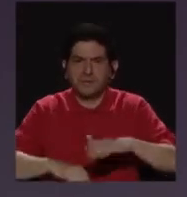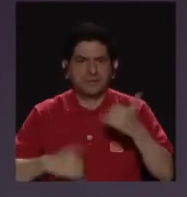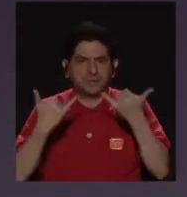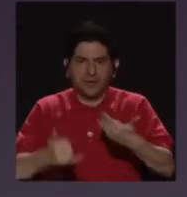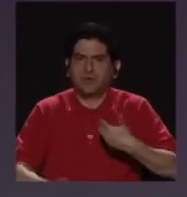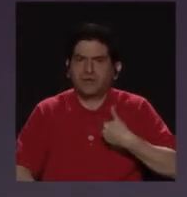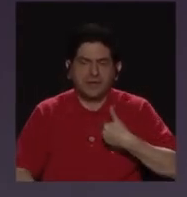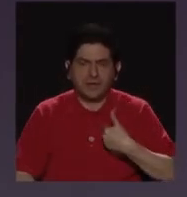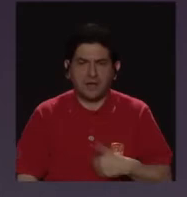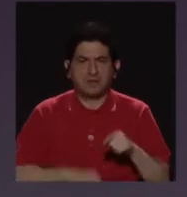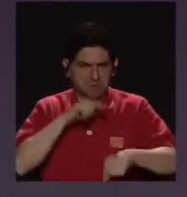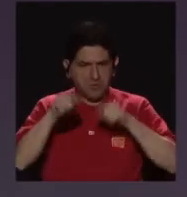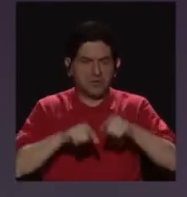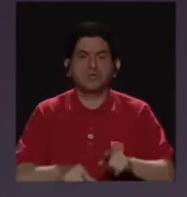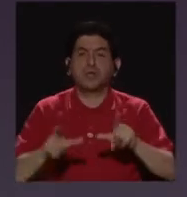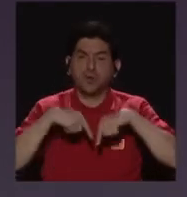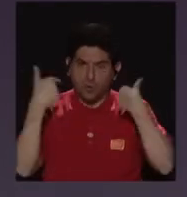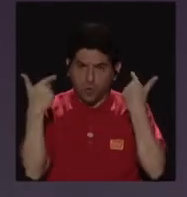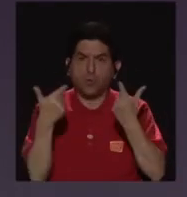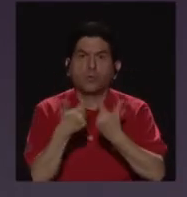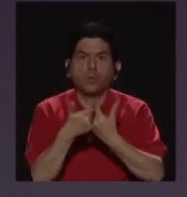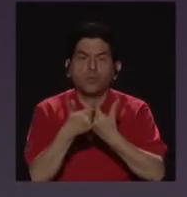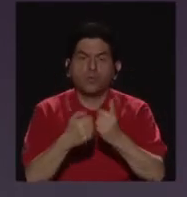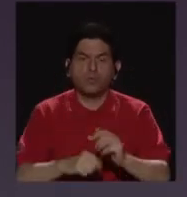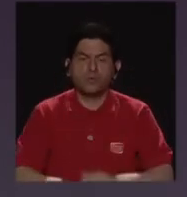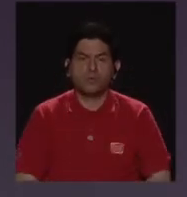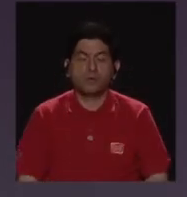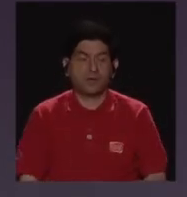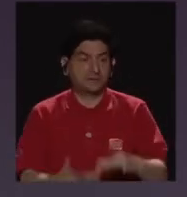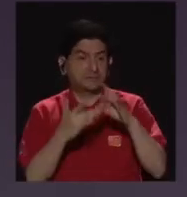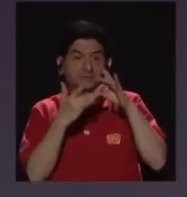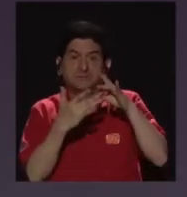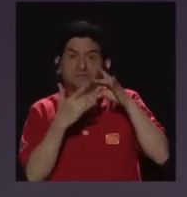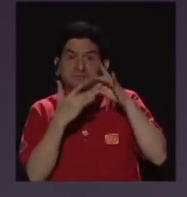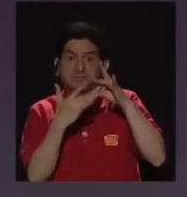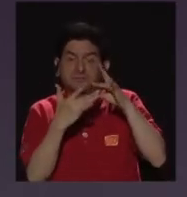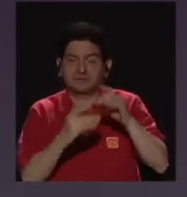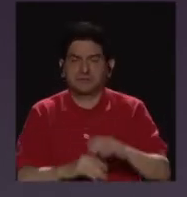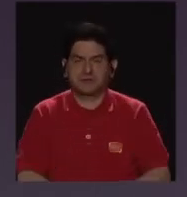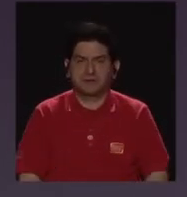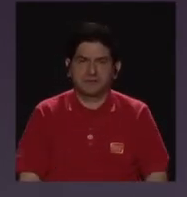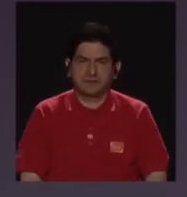que haya habido grupos sobre todo